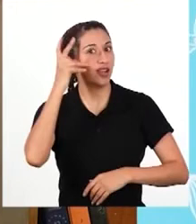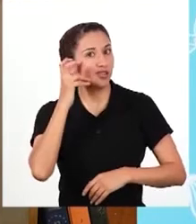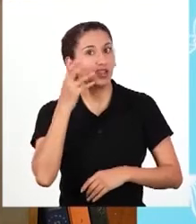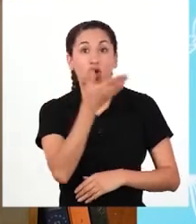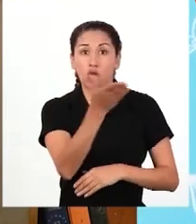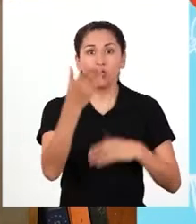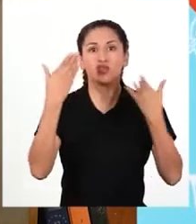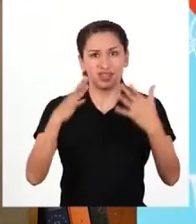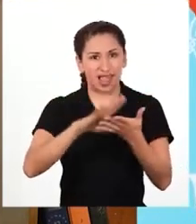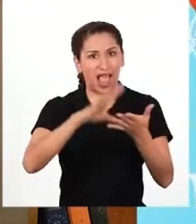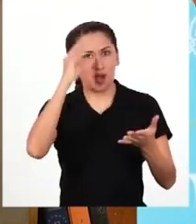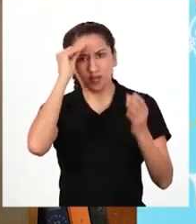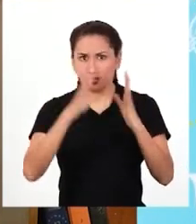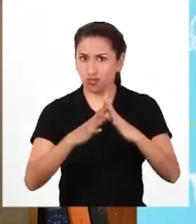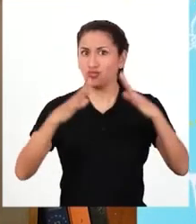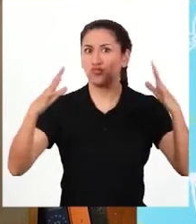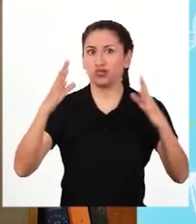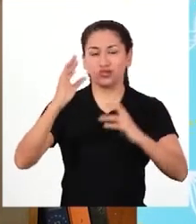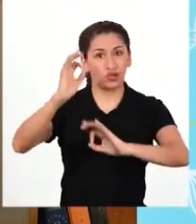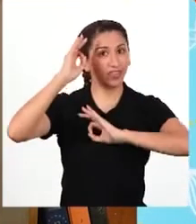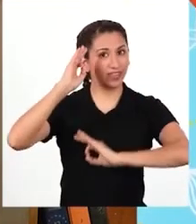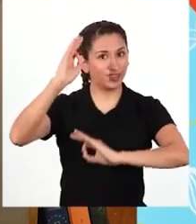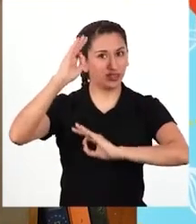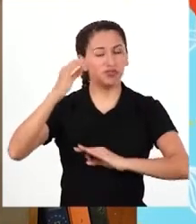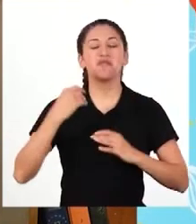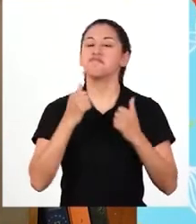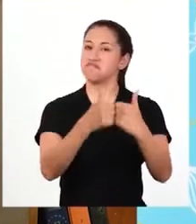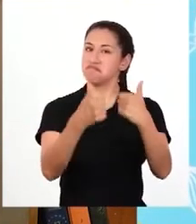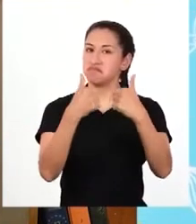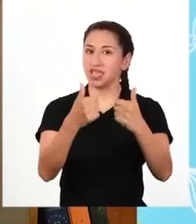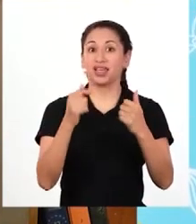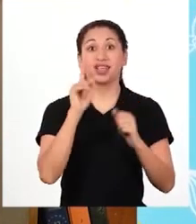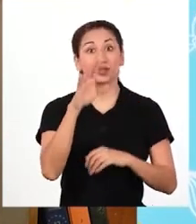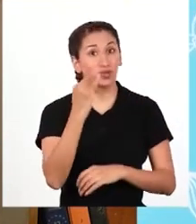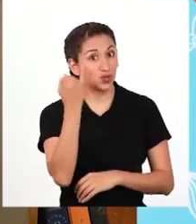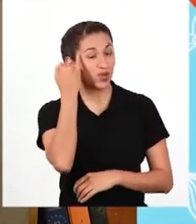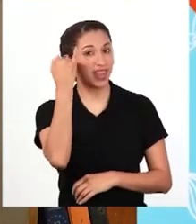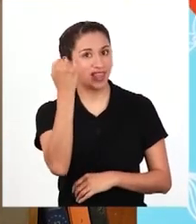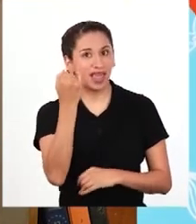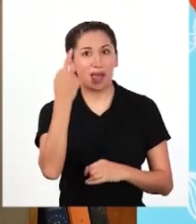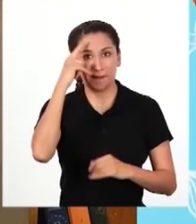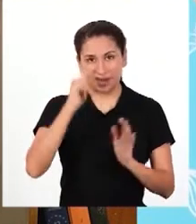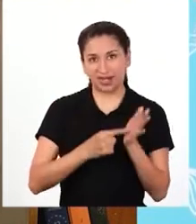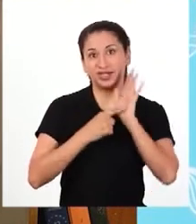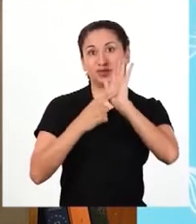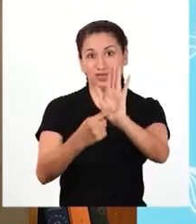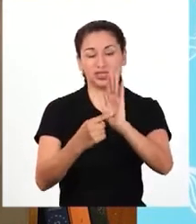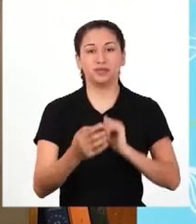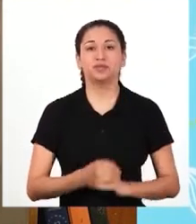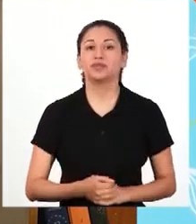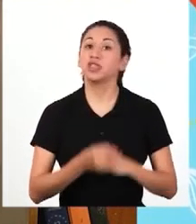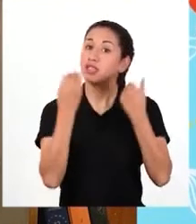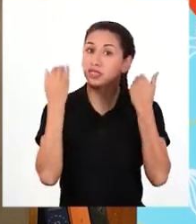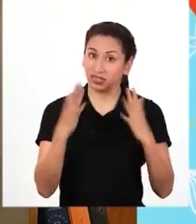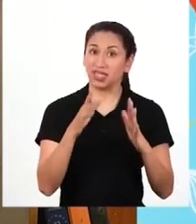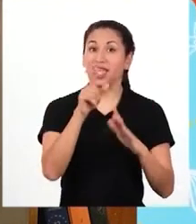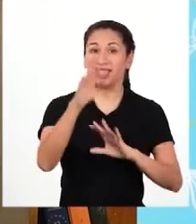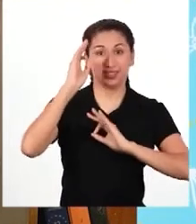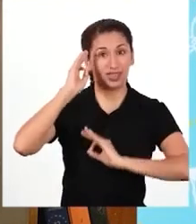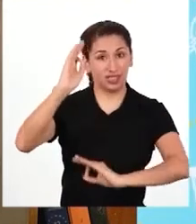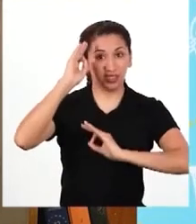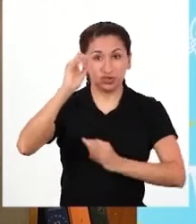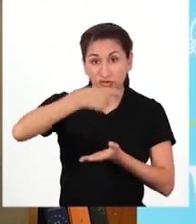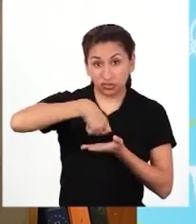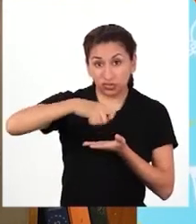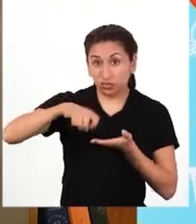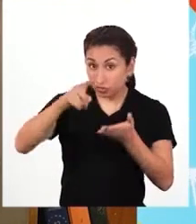me alegra escuchar que han aprendido mucho sobre el discurso. Y me parece genial la idea que han tenido para